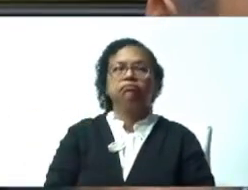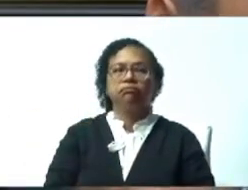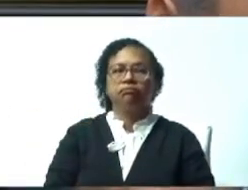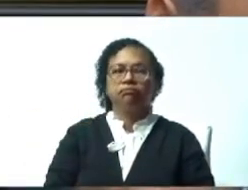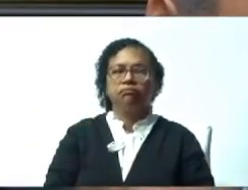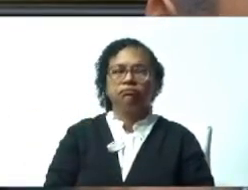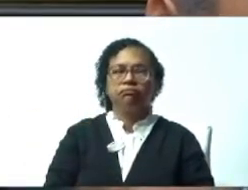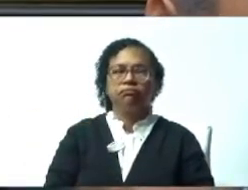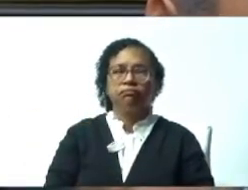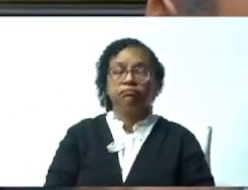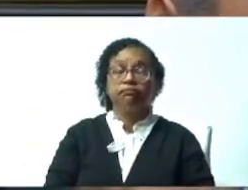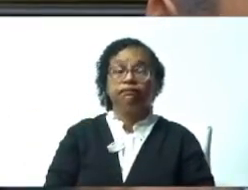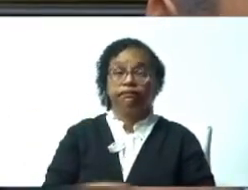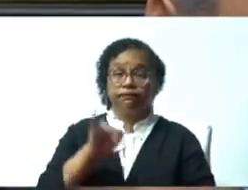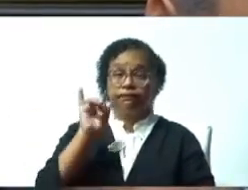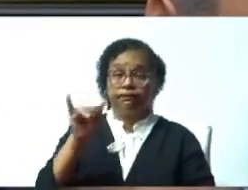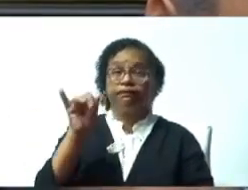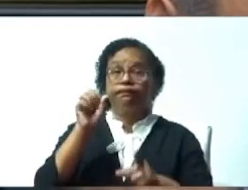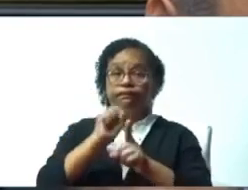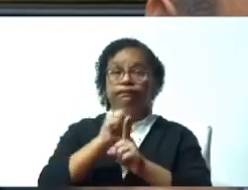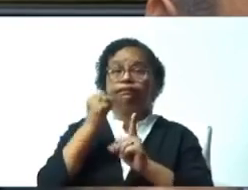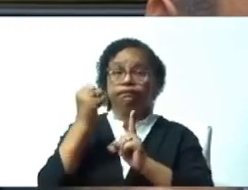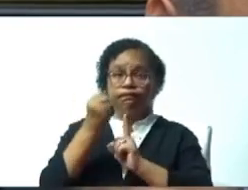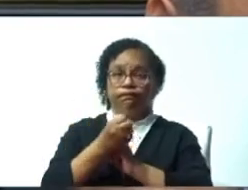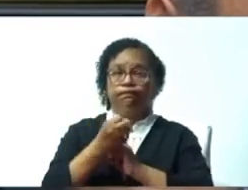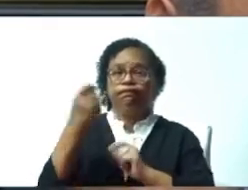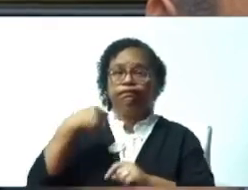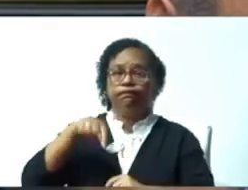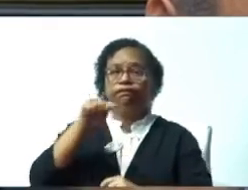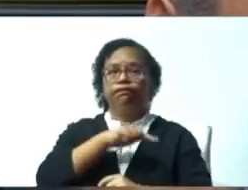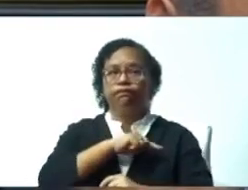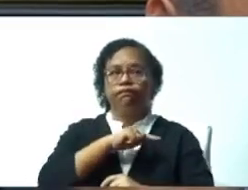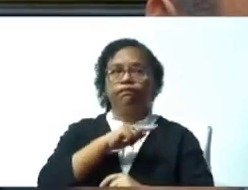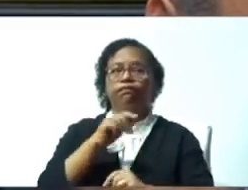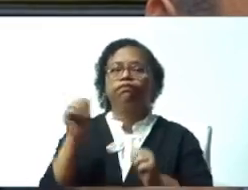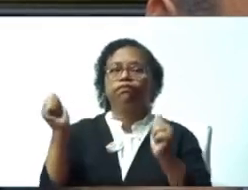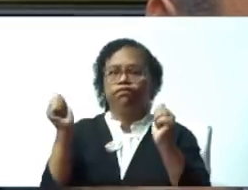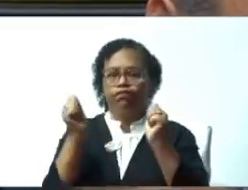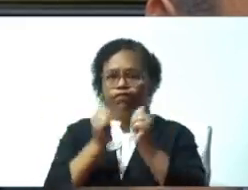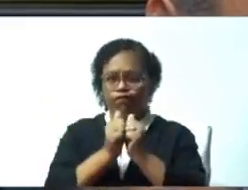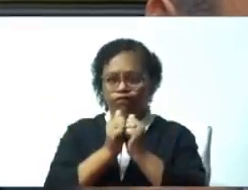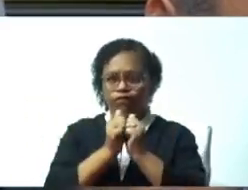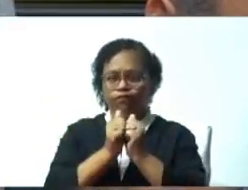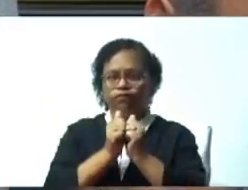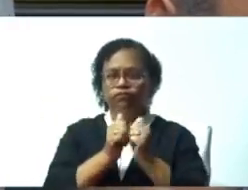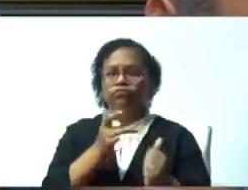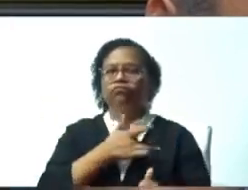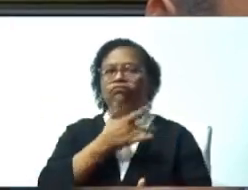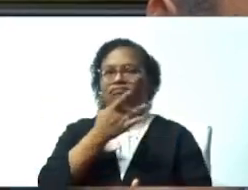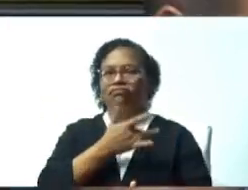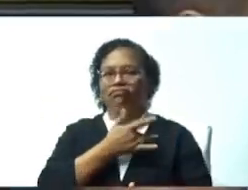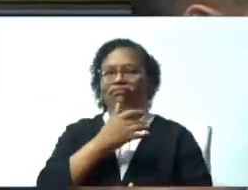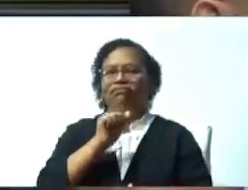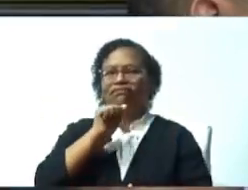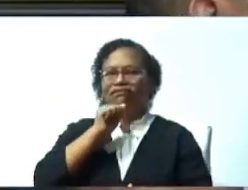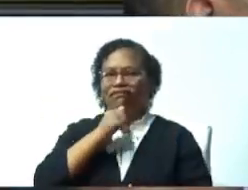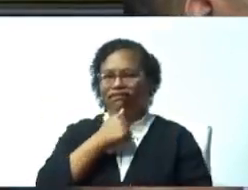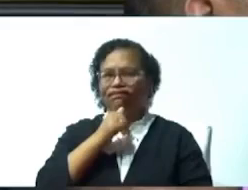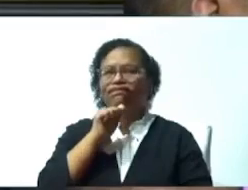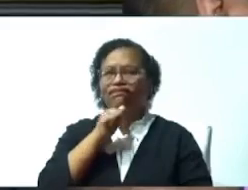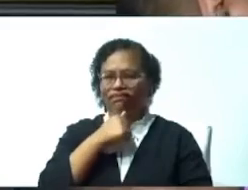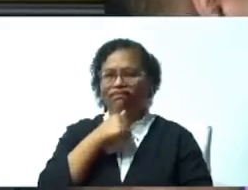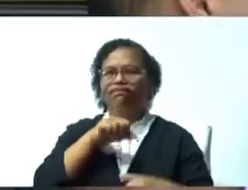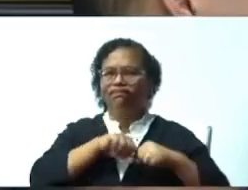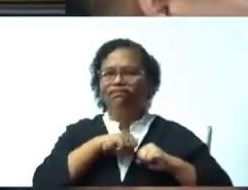situación nos unimos al dolor de la familia Salcedo. Nuestra provincia de San Pedro de